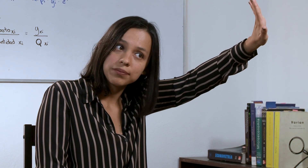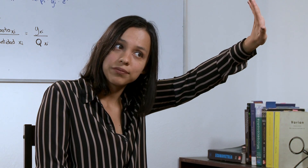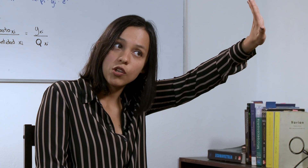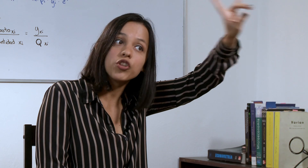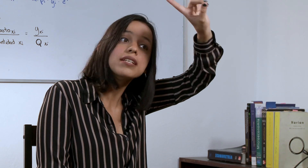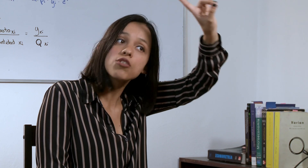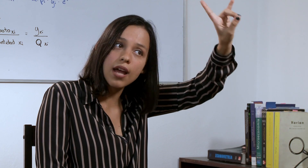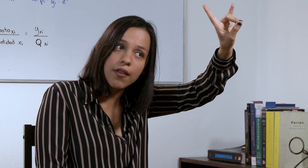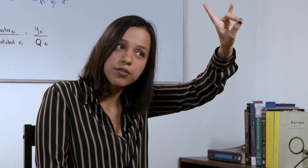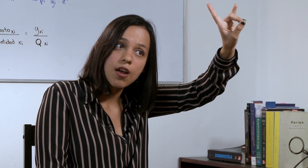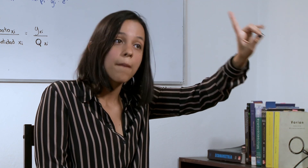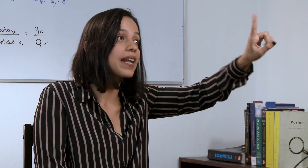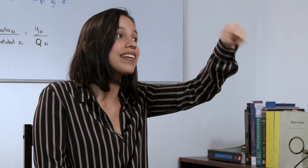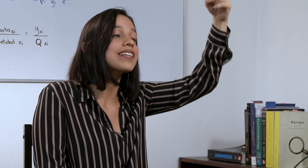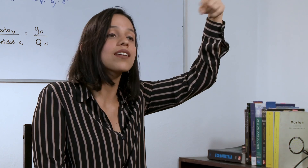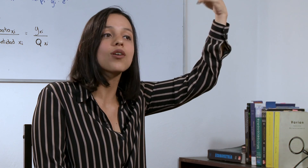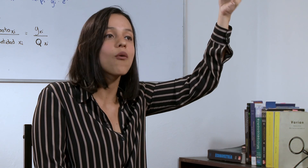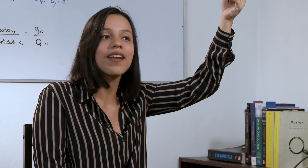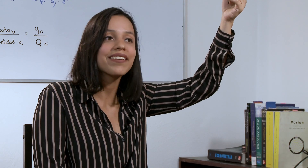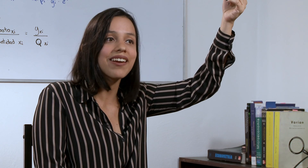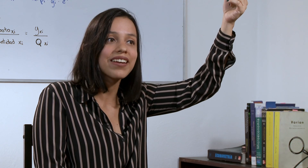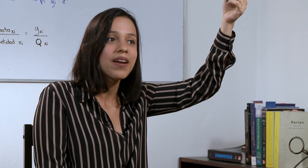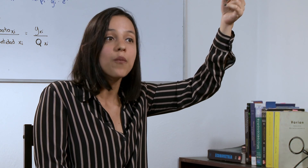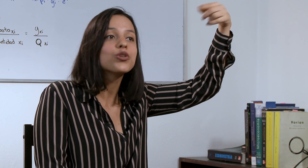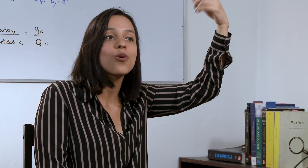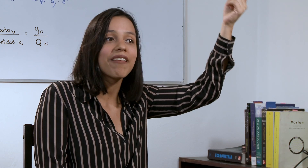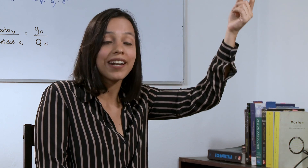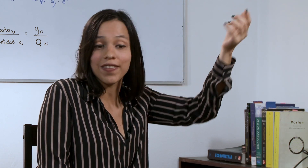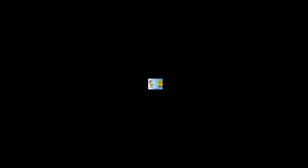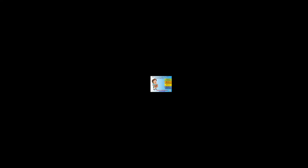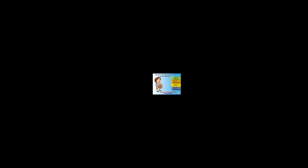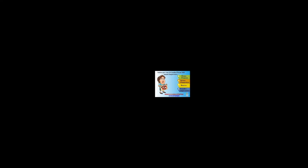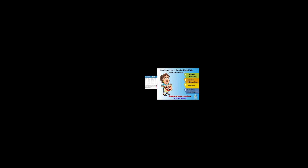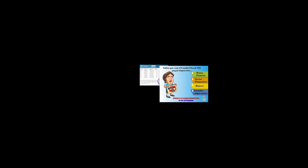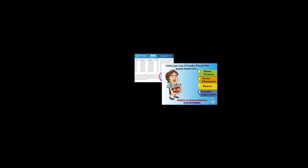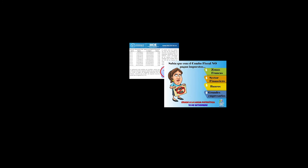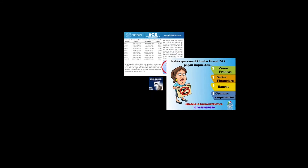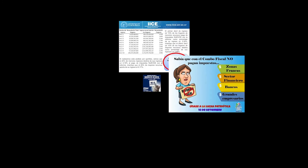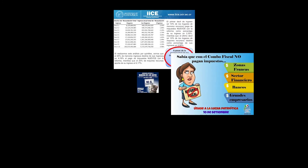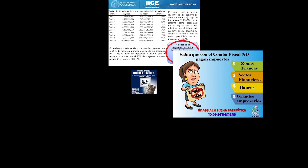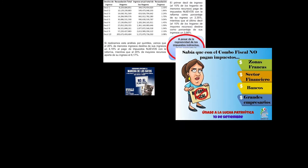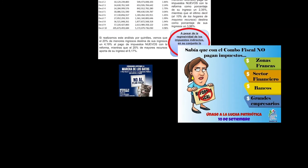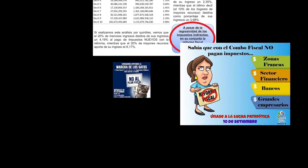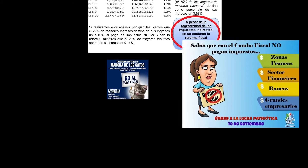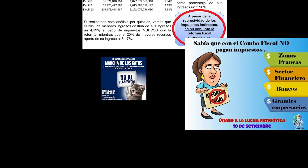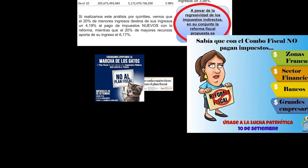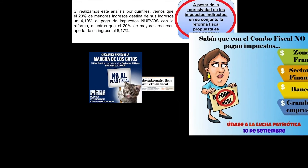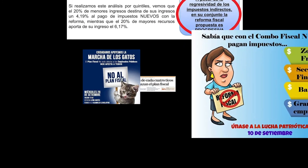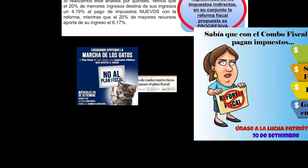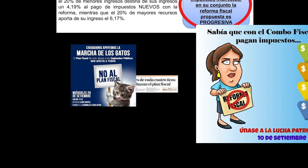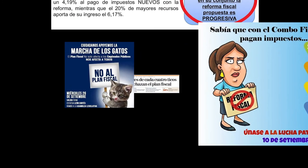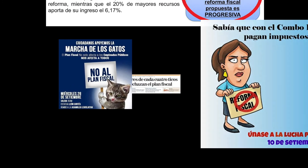préstamos condicionados para seguir haciendo la bola de nieve mucho más grande. Sin embargo, e independientemente de